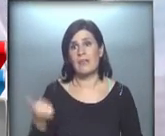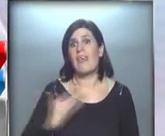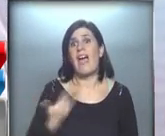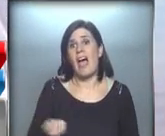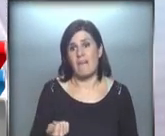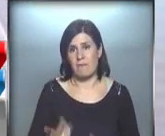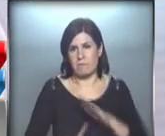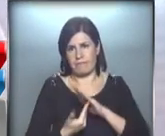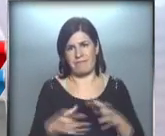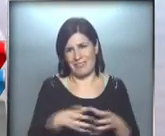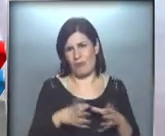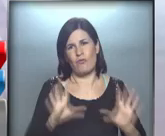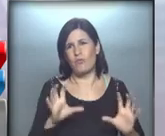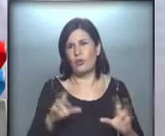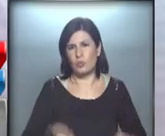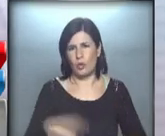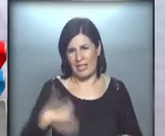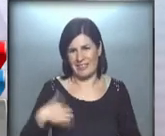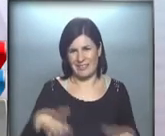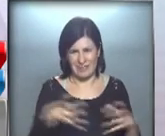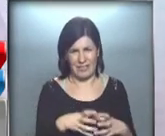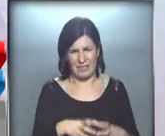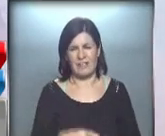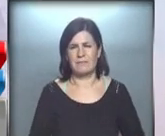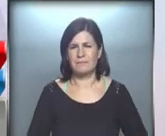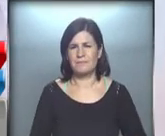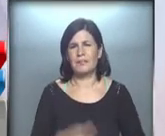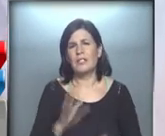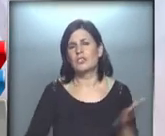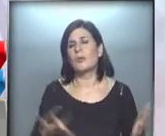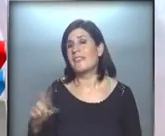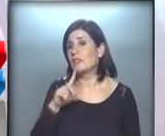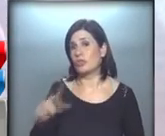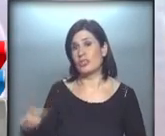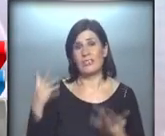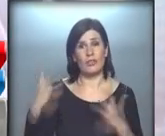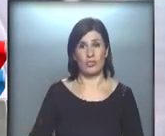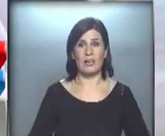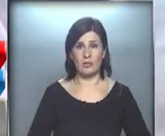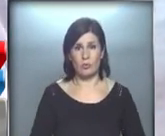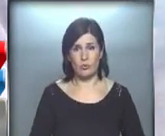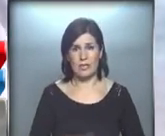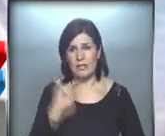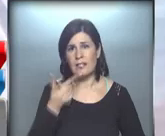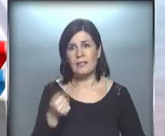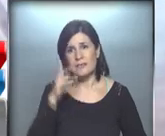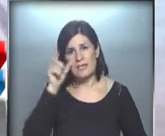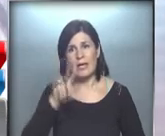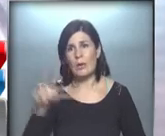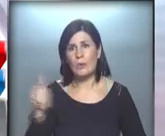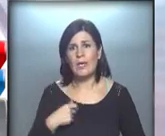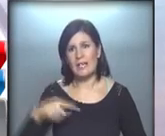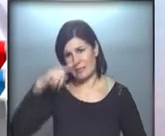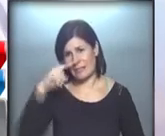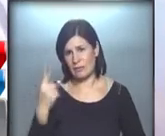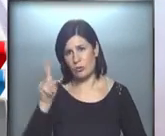de fútbol argentino al referirse a la decisión del técnico. Sabella obtuvo el 71,54%